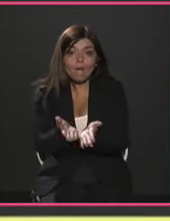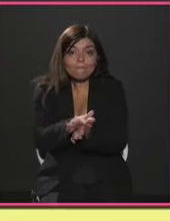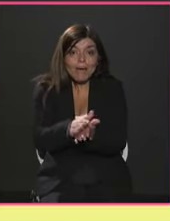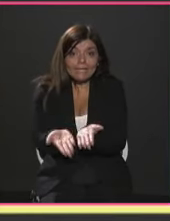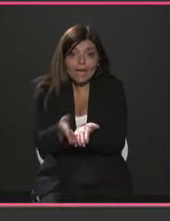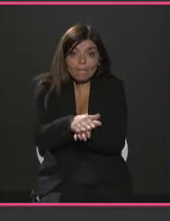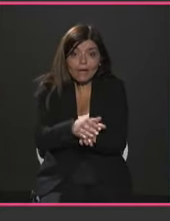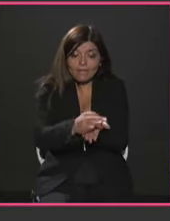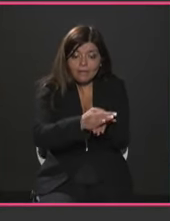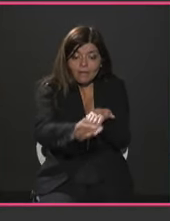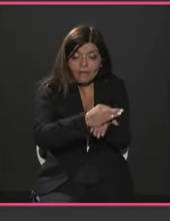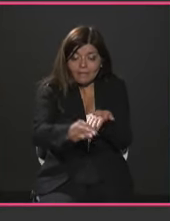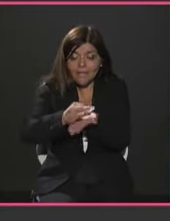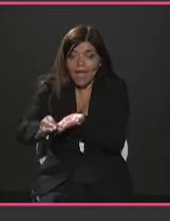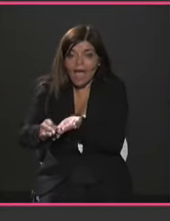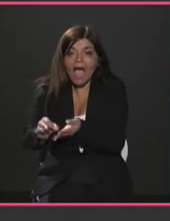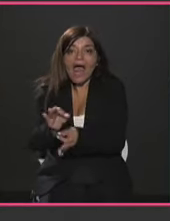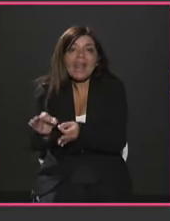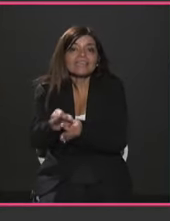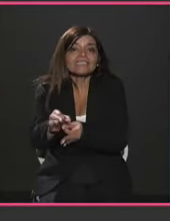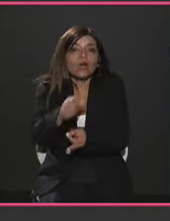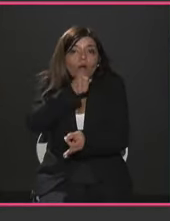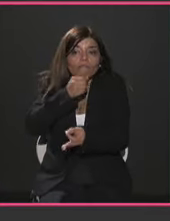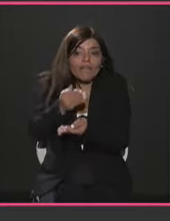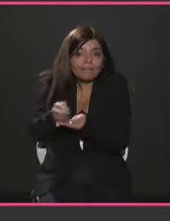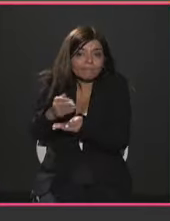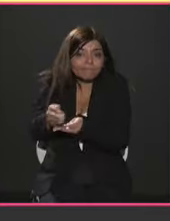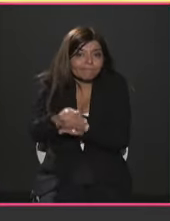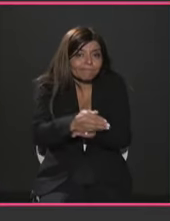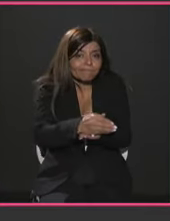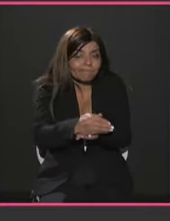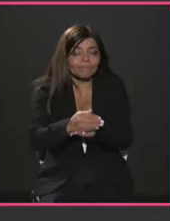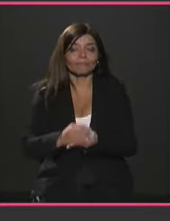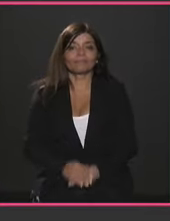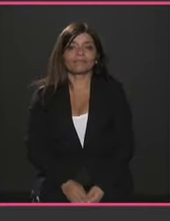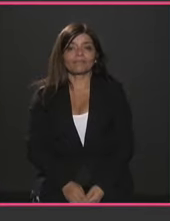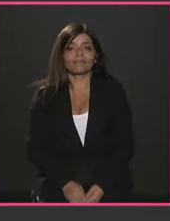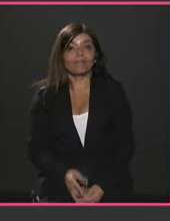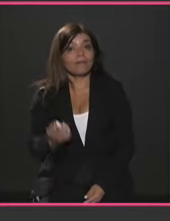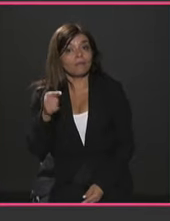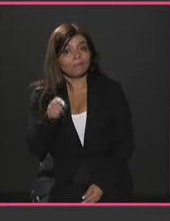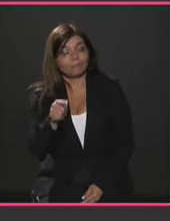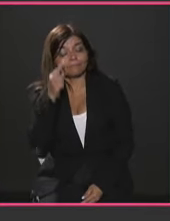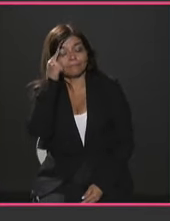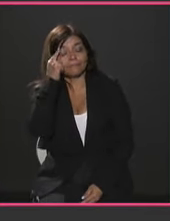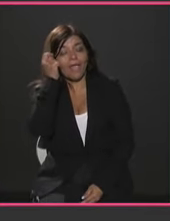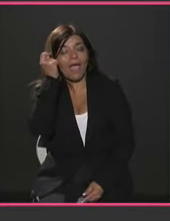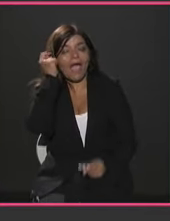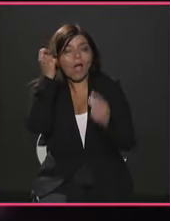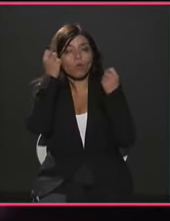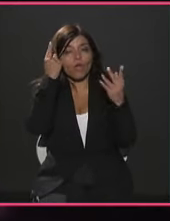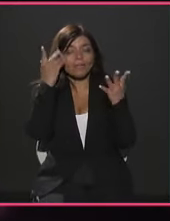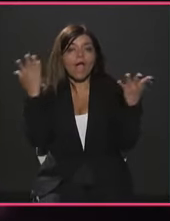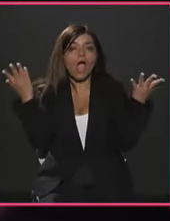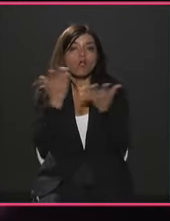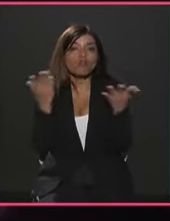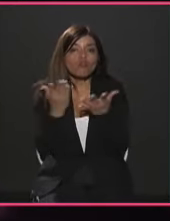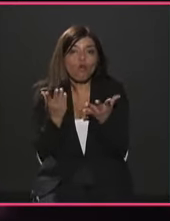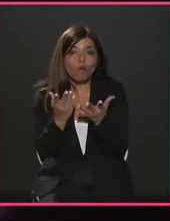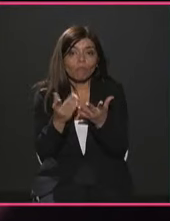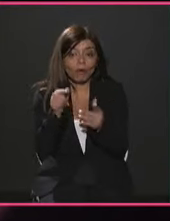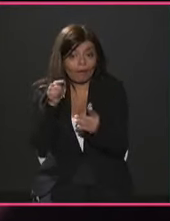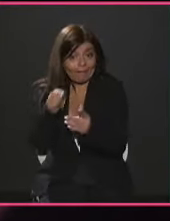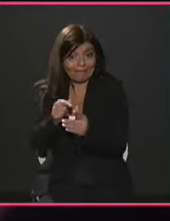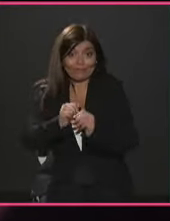selectiva a la ascen centes ahora para darles una idea de la escala o del tamaño de este